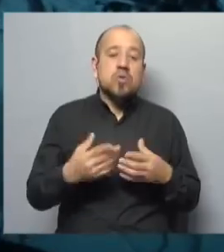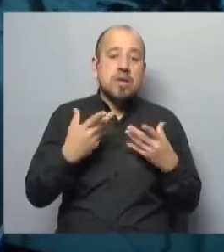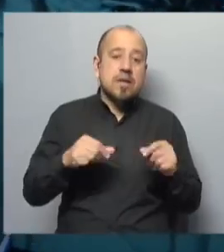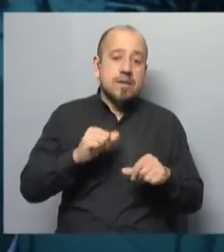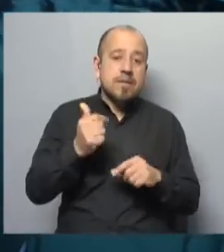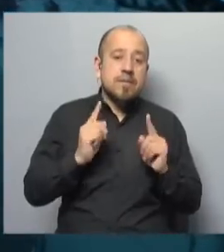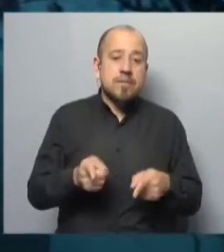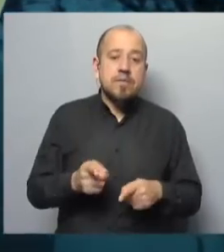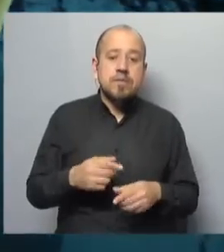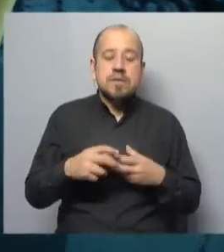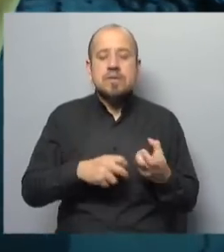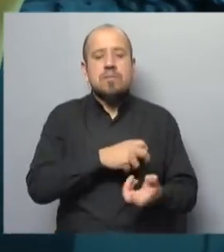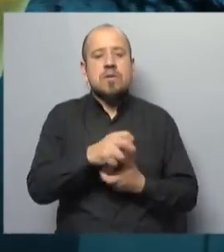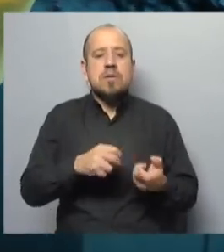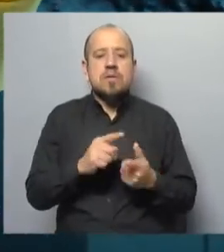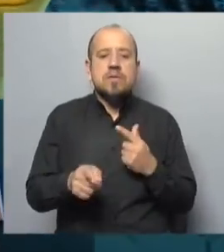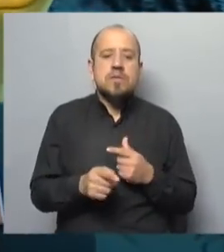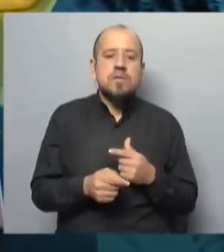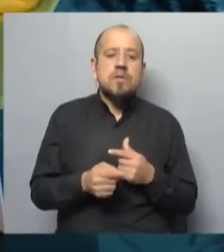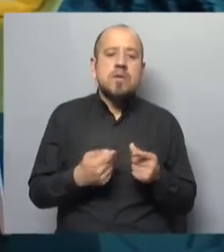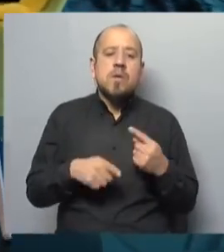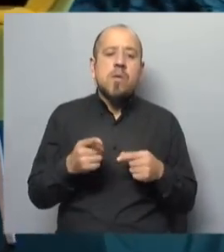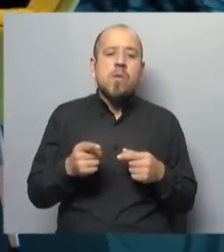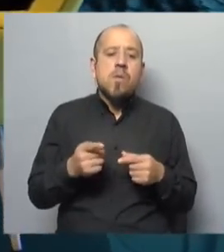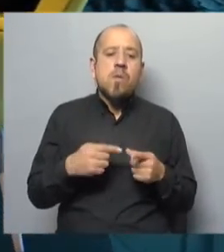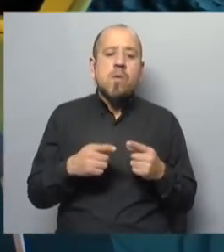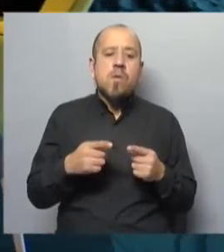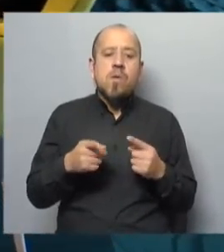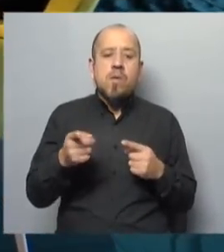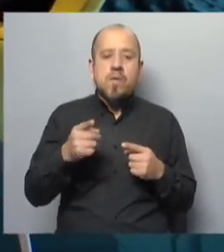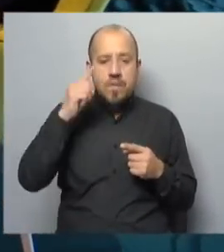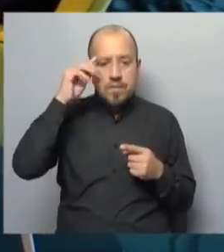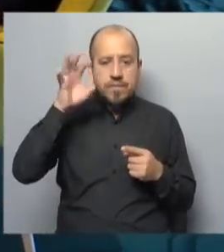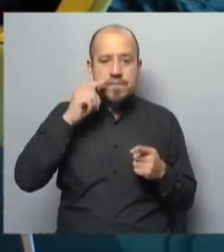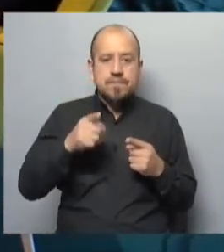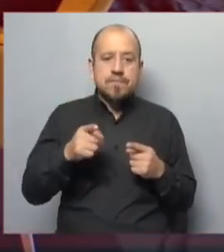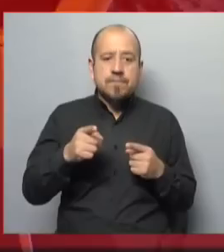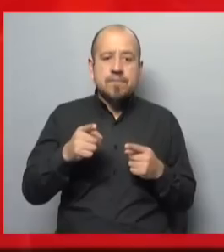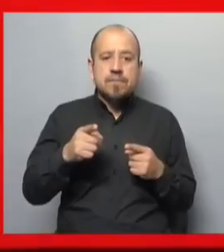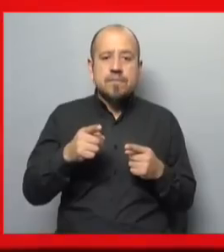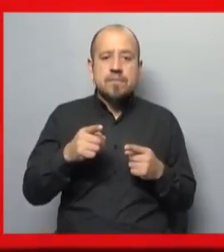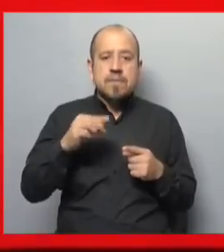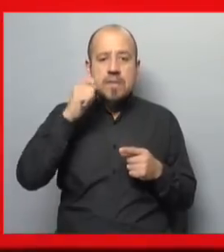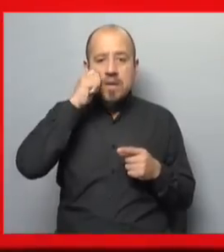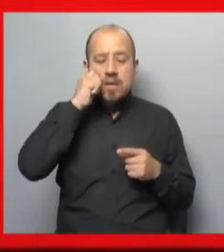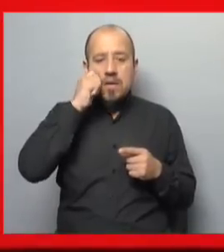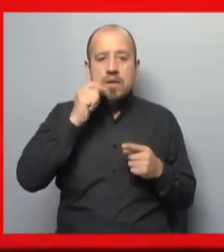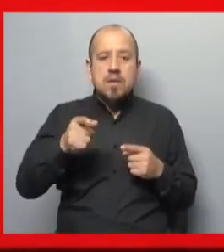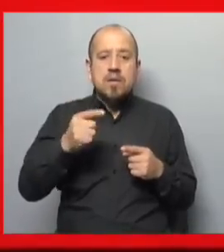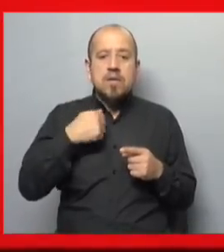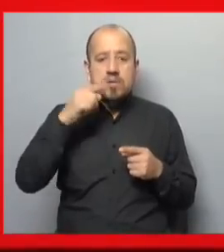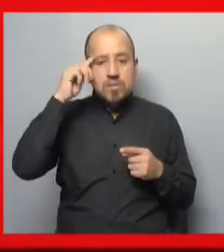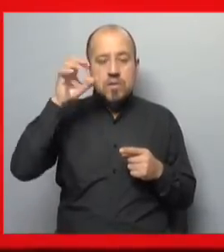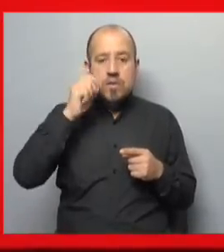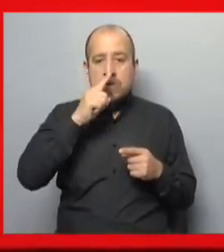este es complicado no le dan garantías a apostar vas a acordar demuestra las edades pero qué vamos a hacer yo acá corre